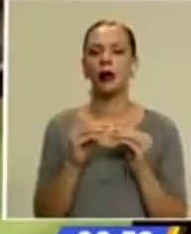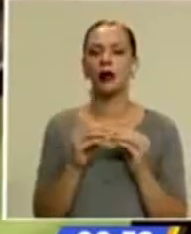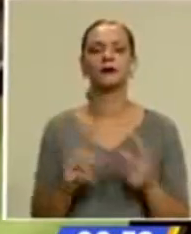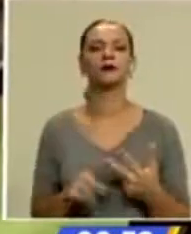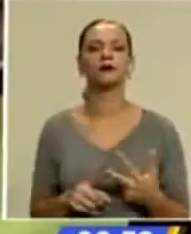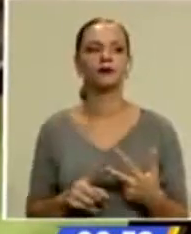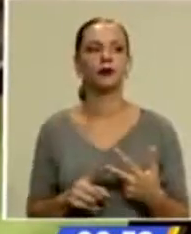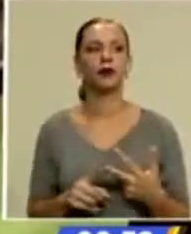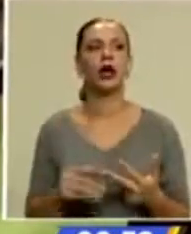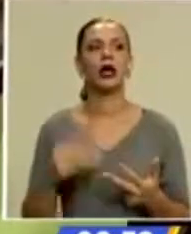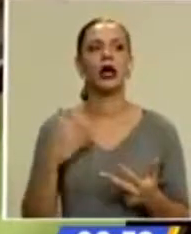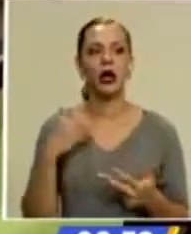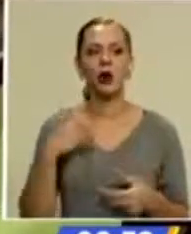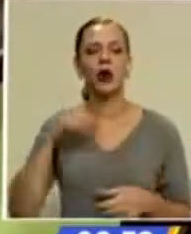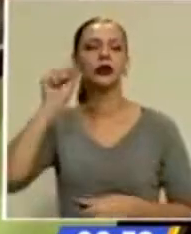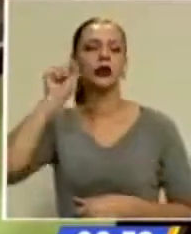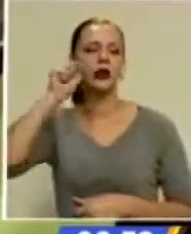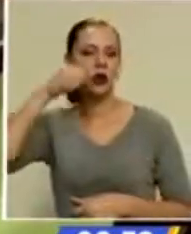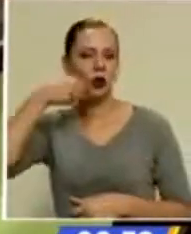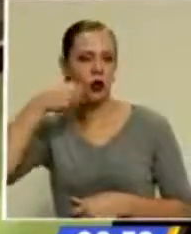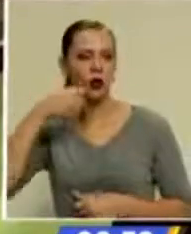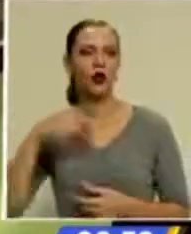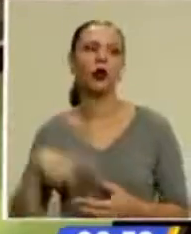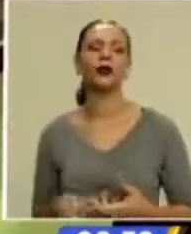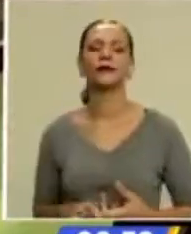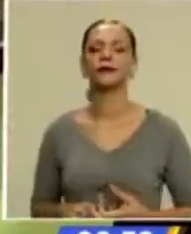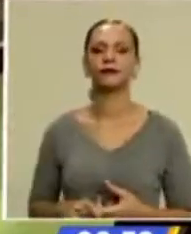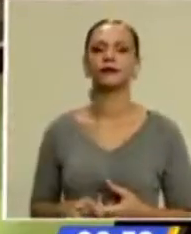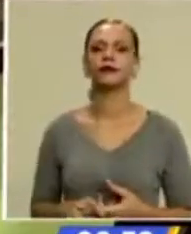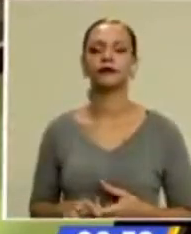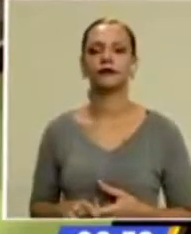encantan. Pueden haber zanahorias,